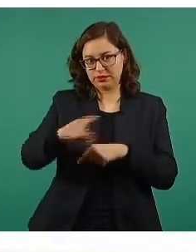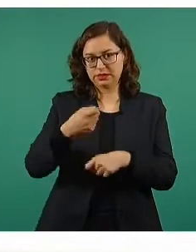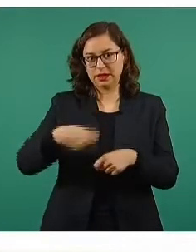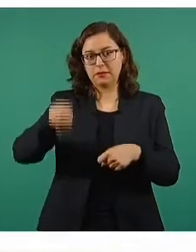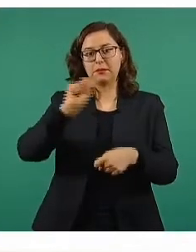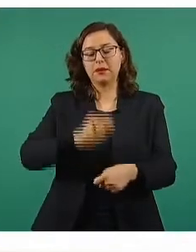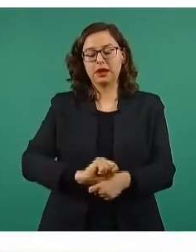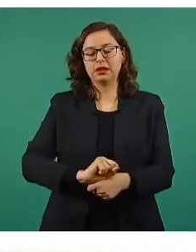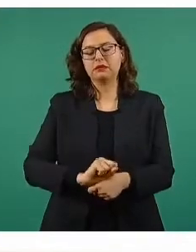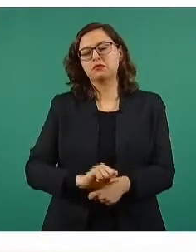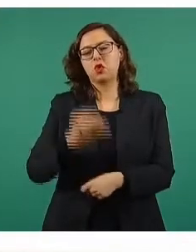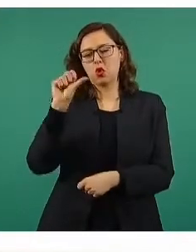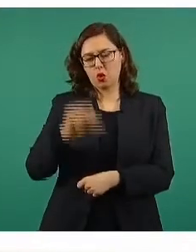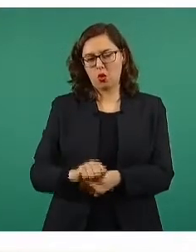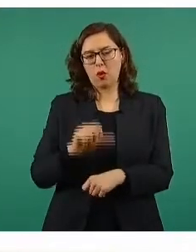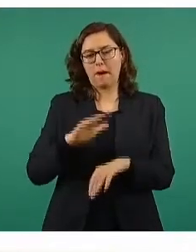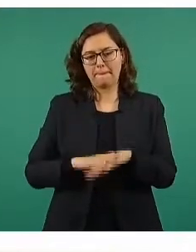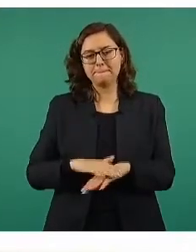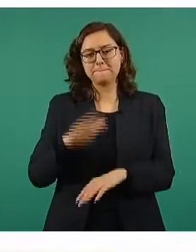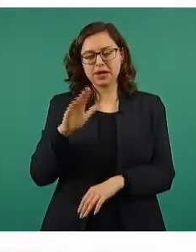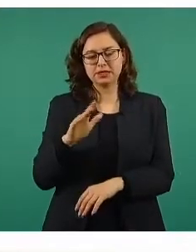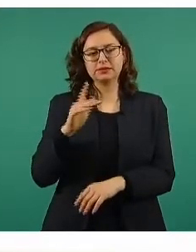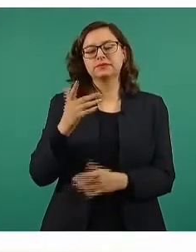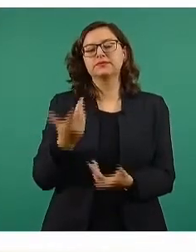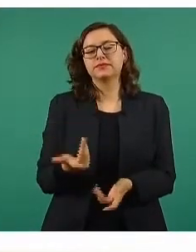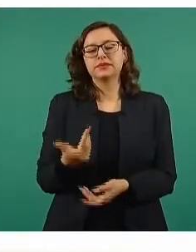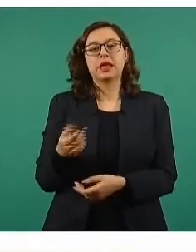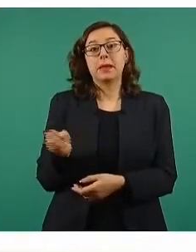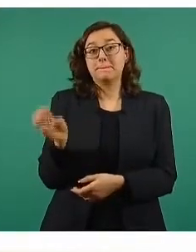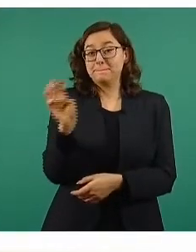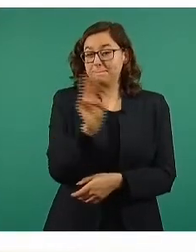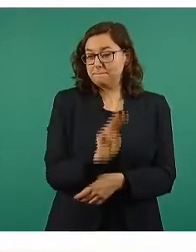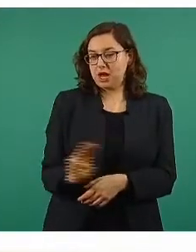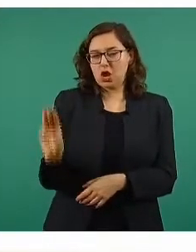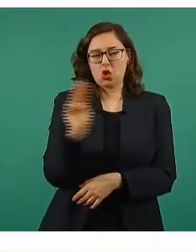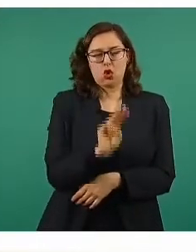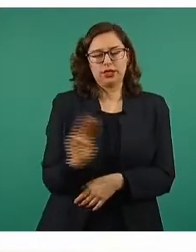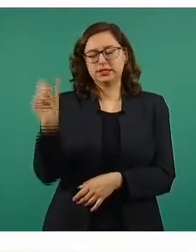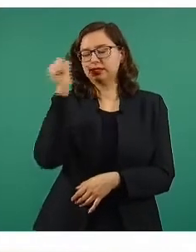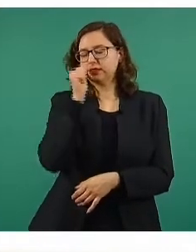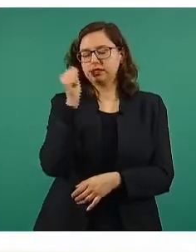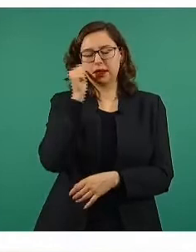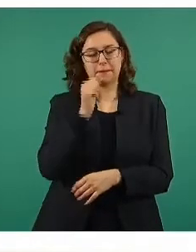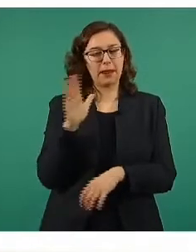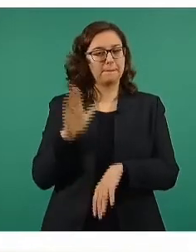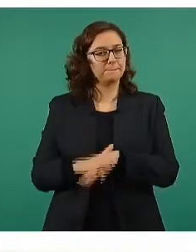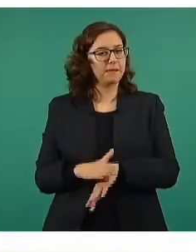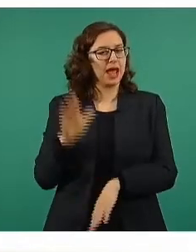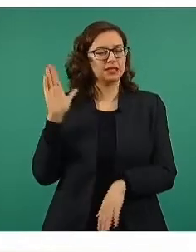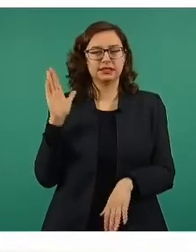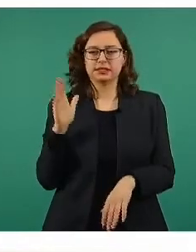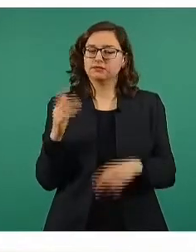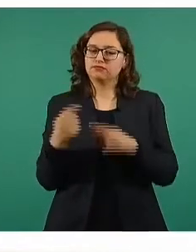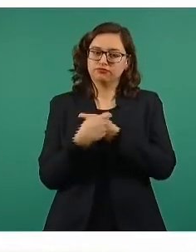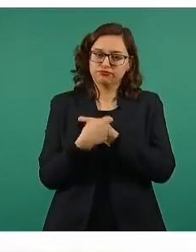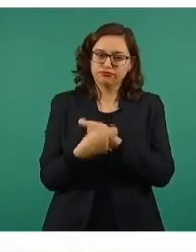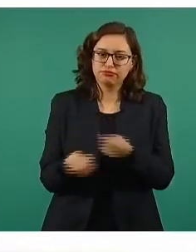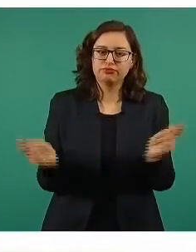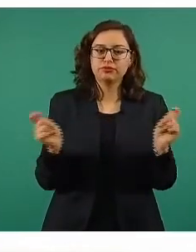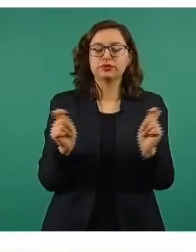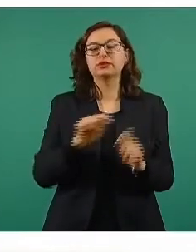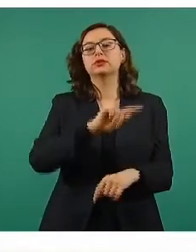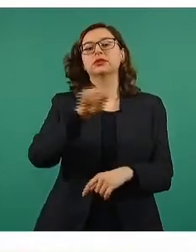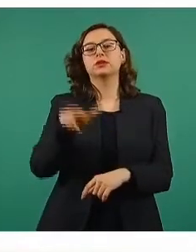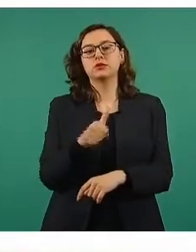hoy tendremos más, mañana tendremos más, los miércoles es el día de máxima aplicación de vacunas, y después